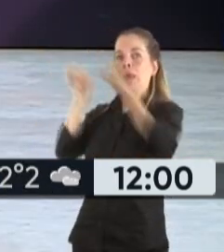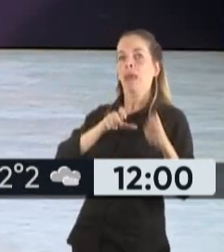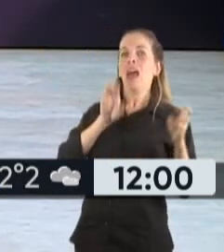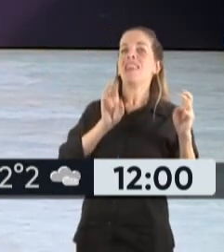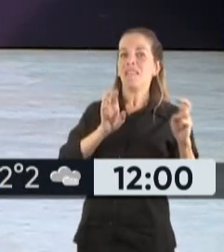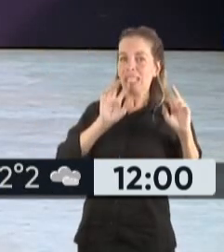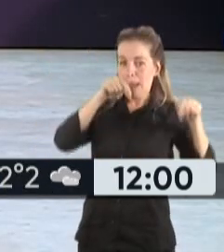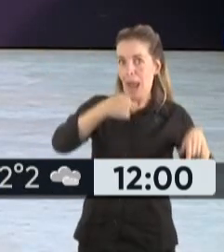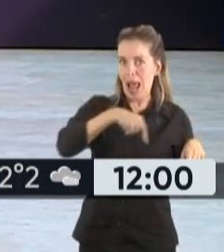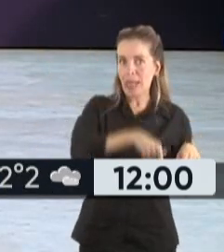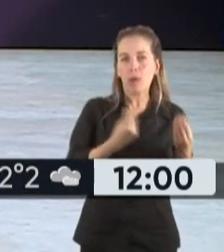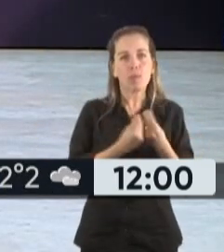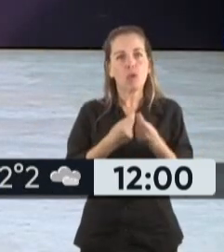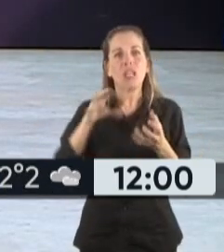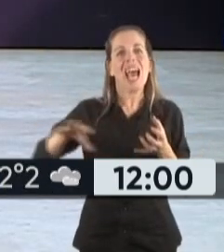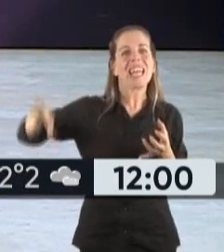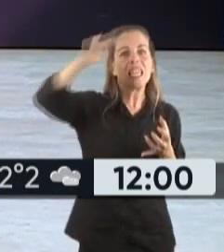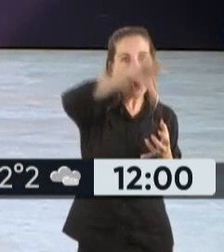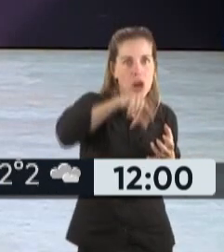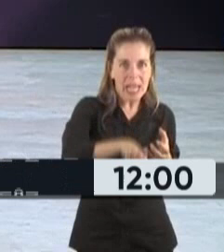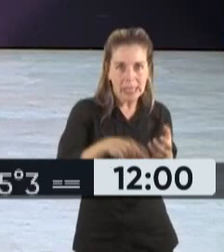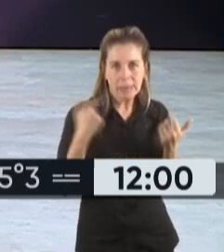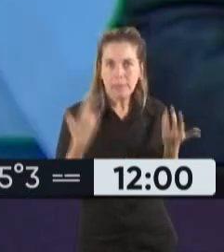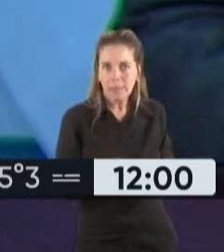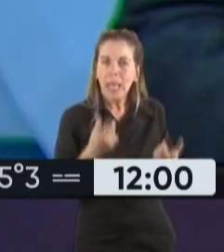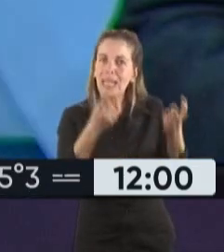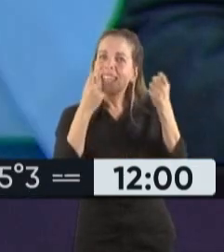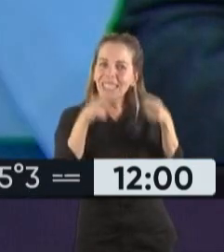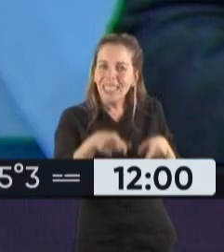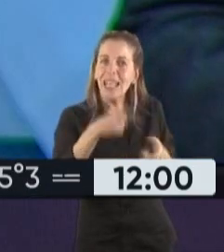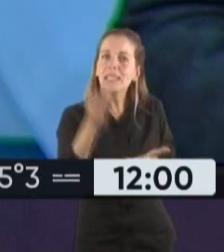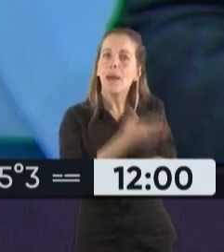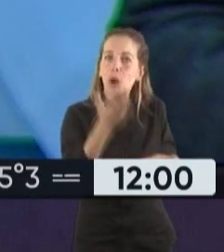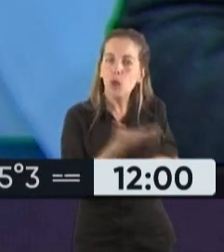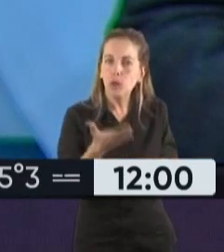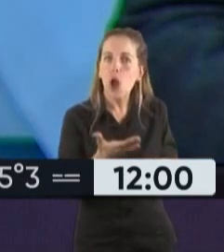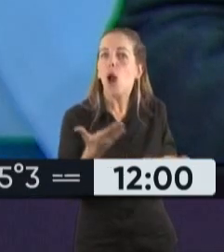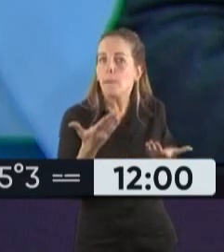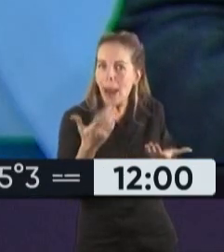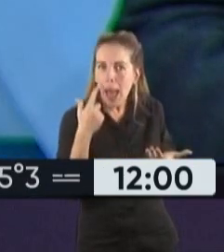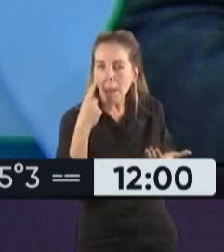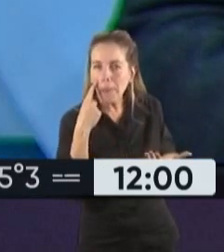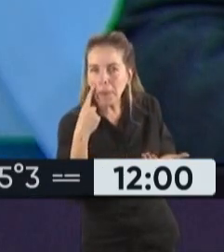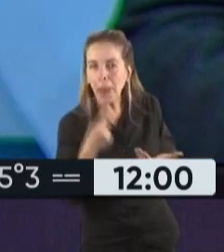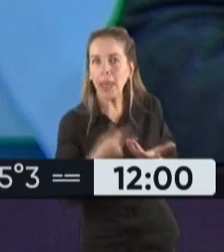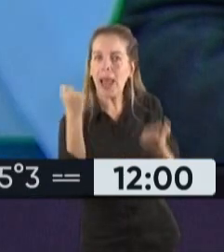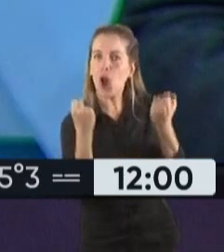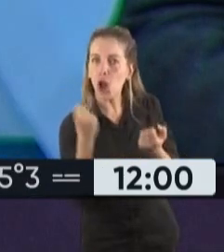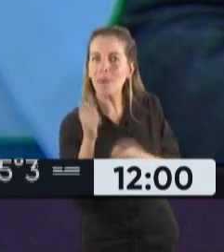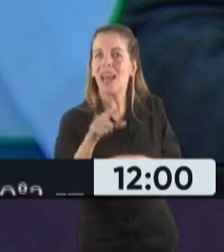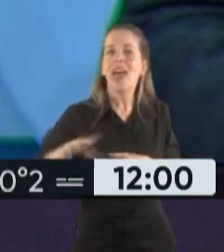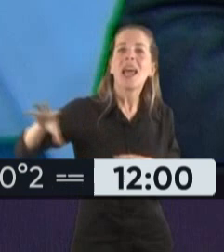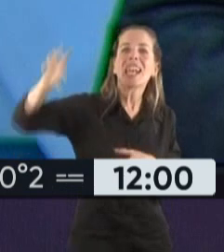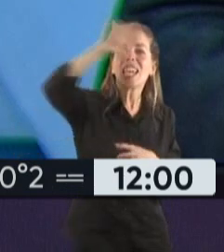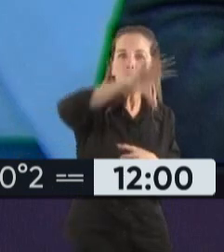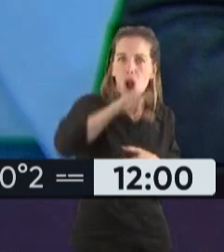que viven de esa producción. Muchas producciones regionales, economías regionales